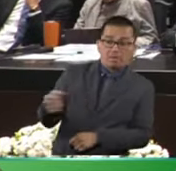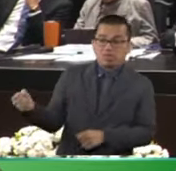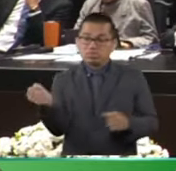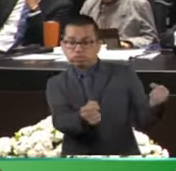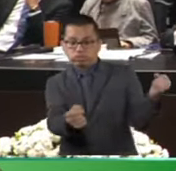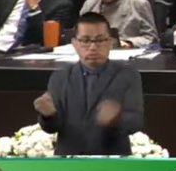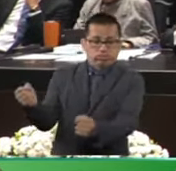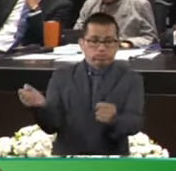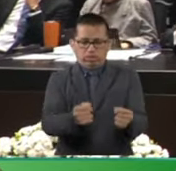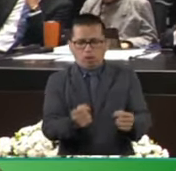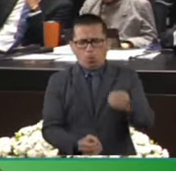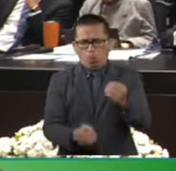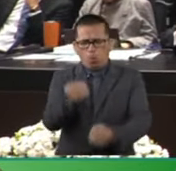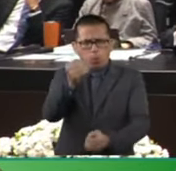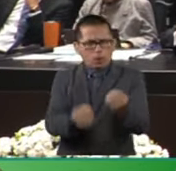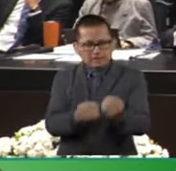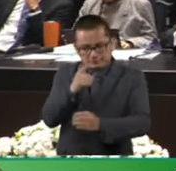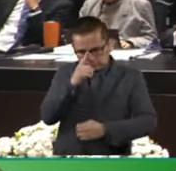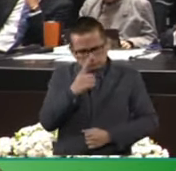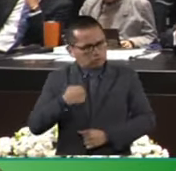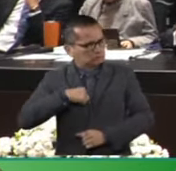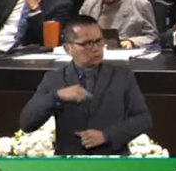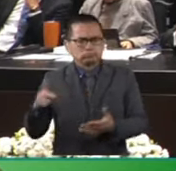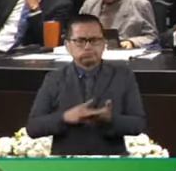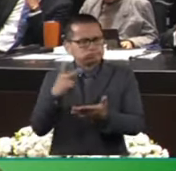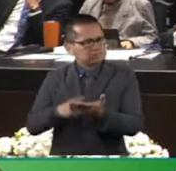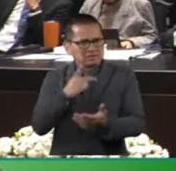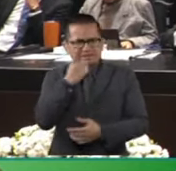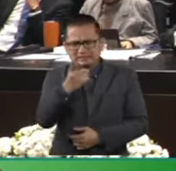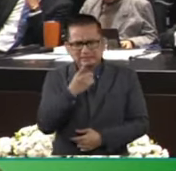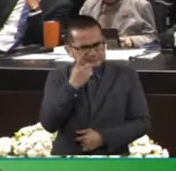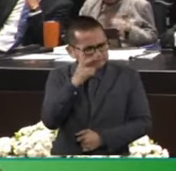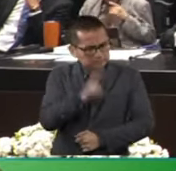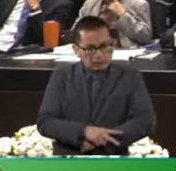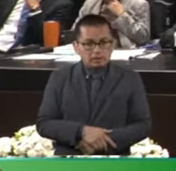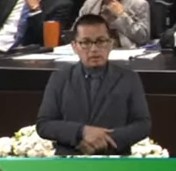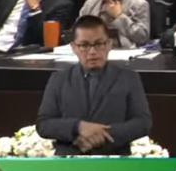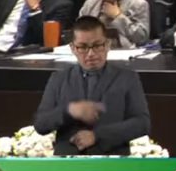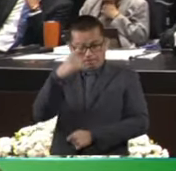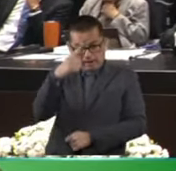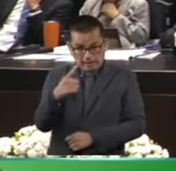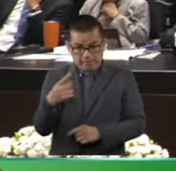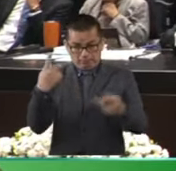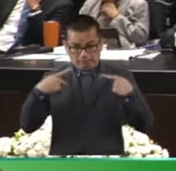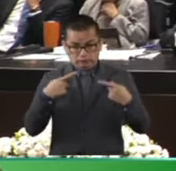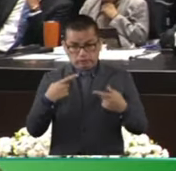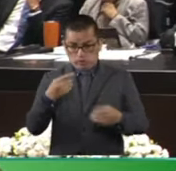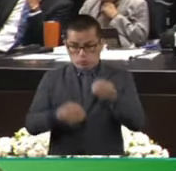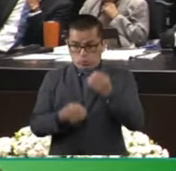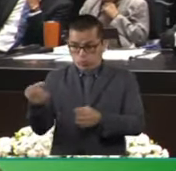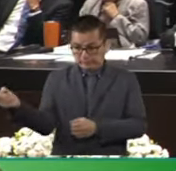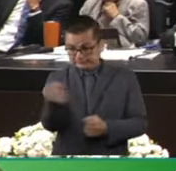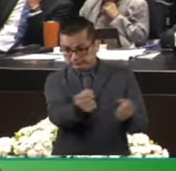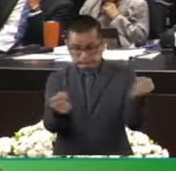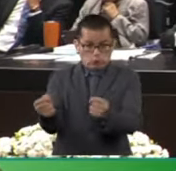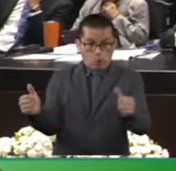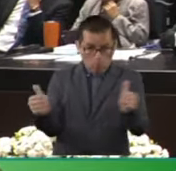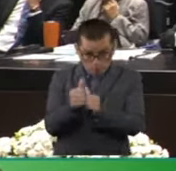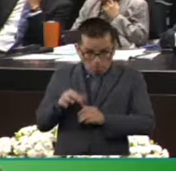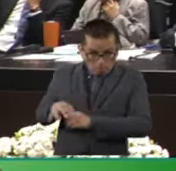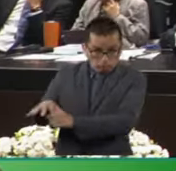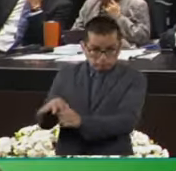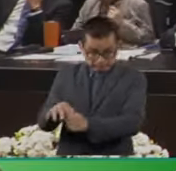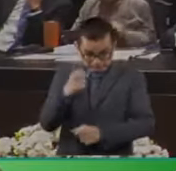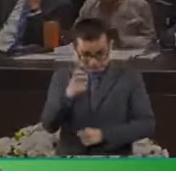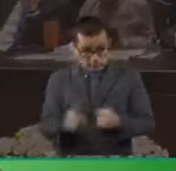hemos dicho una y otra vez la elección de jueces no Resuelve los